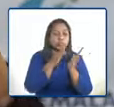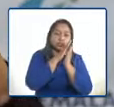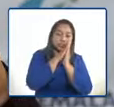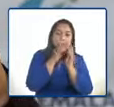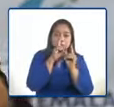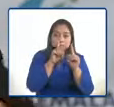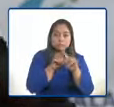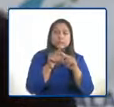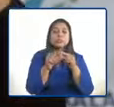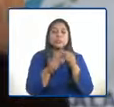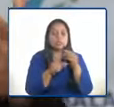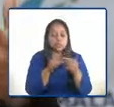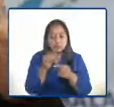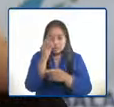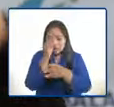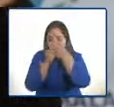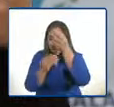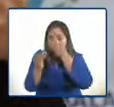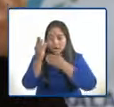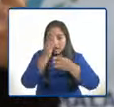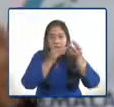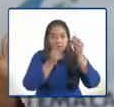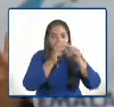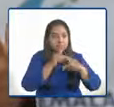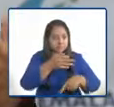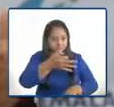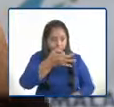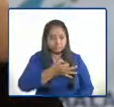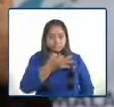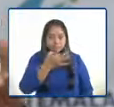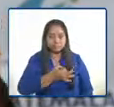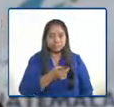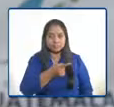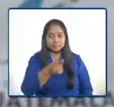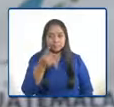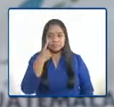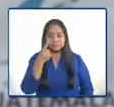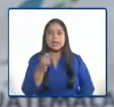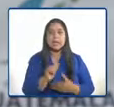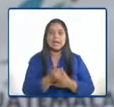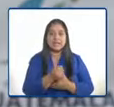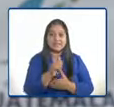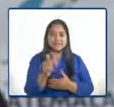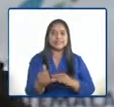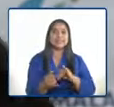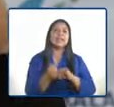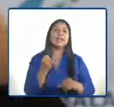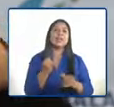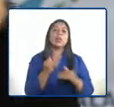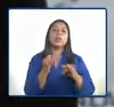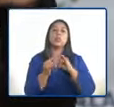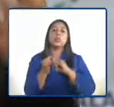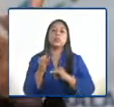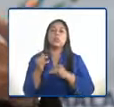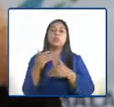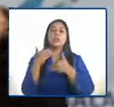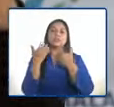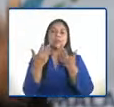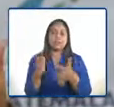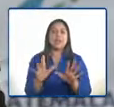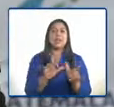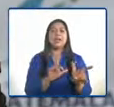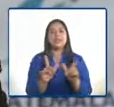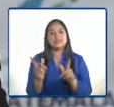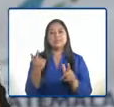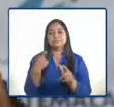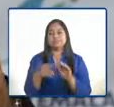en su aprendizaje y buen comportamiento, van avanzando hasta la última fase, hasta que están preparados para